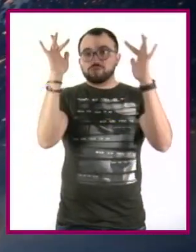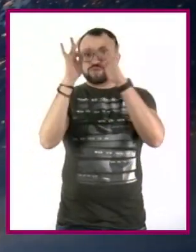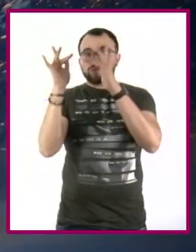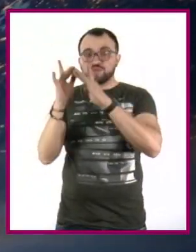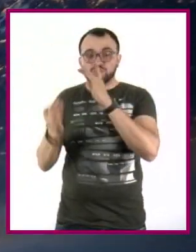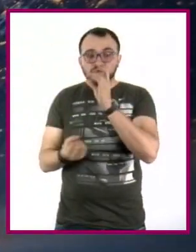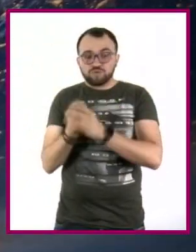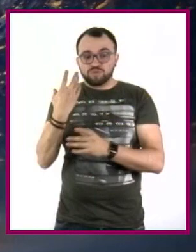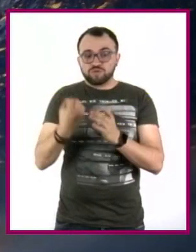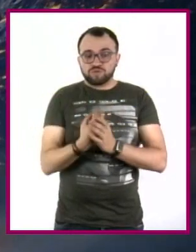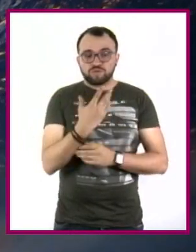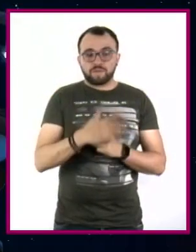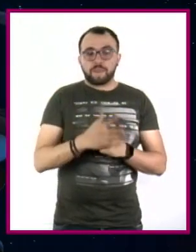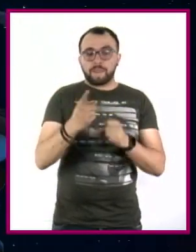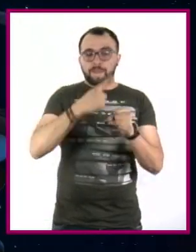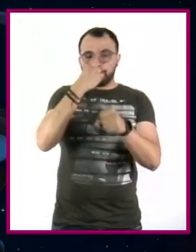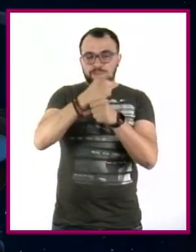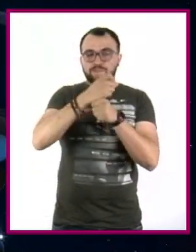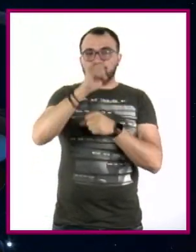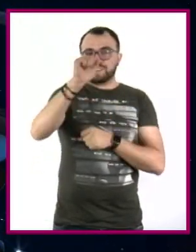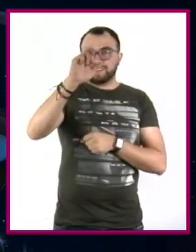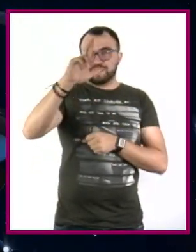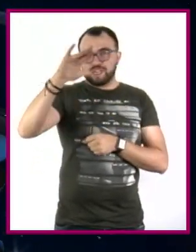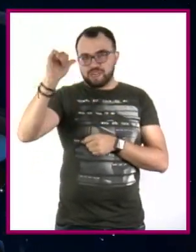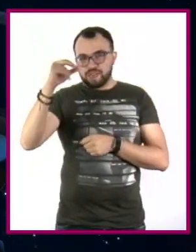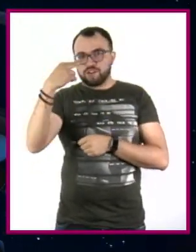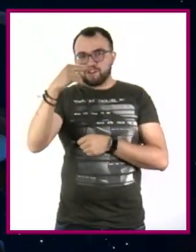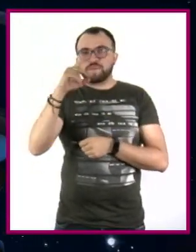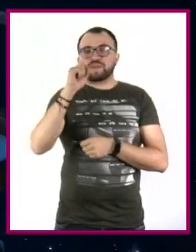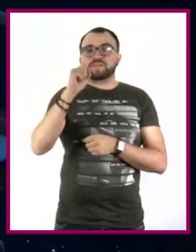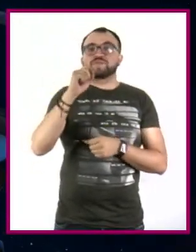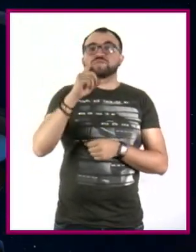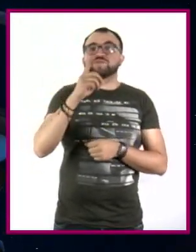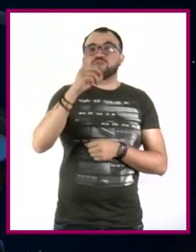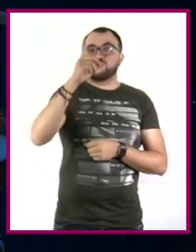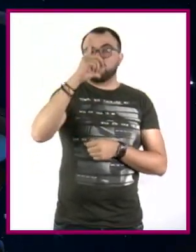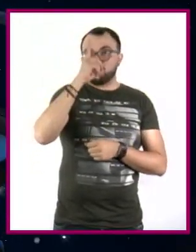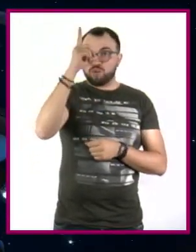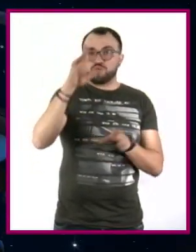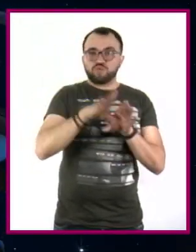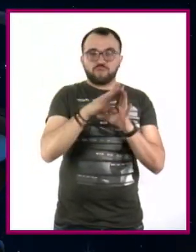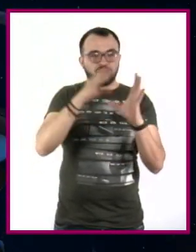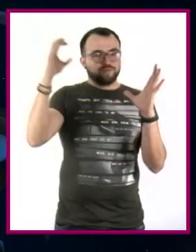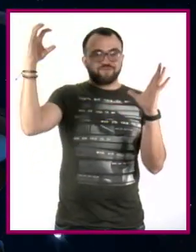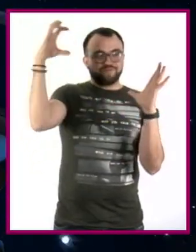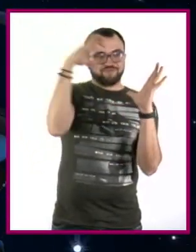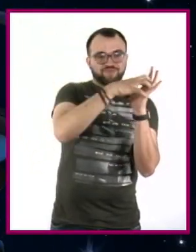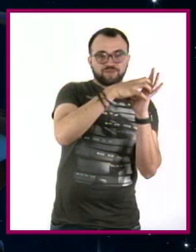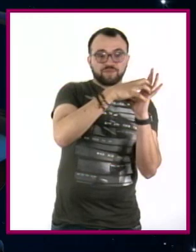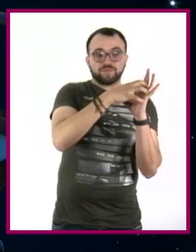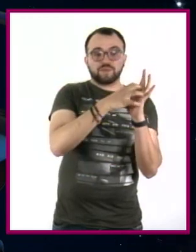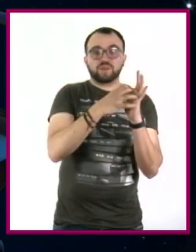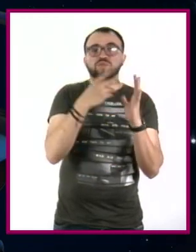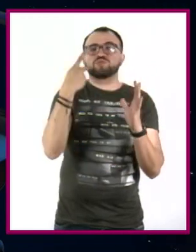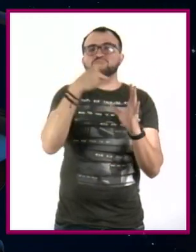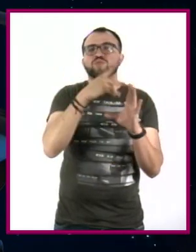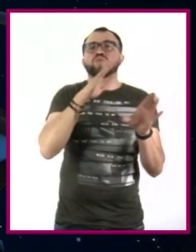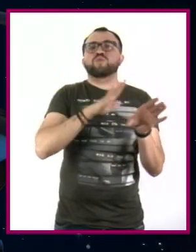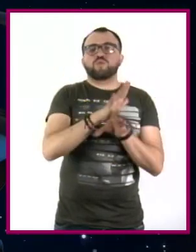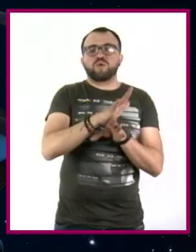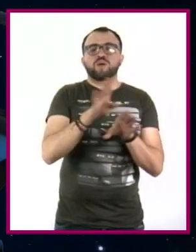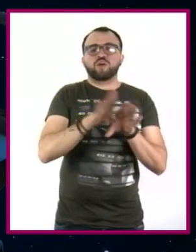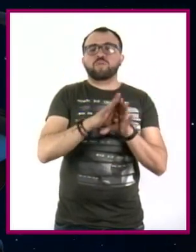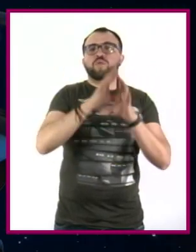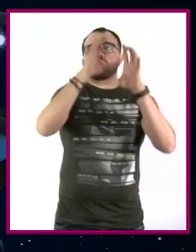requiere. El primero fue Saria, equipado por 2 paneles solares y un sistema de propulsión. Su misión era básicamente mantenerse